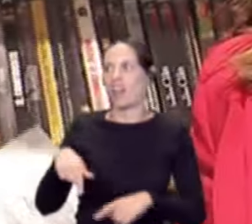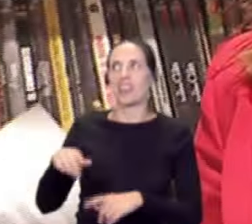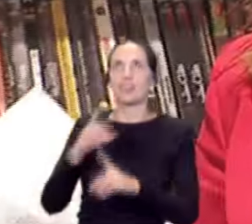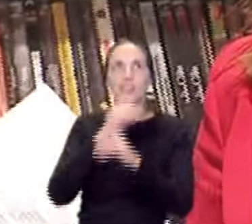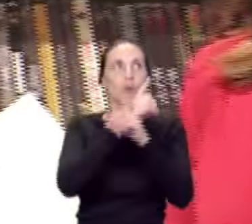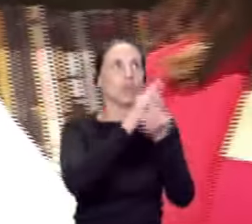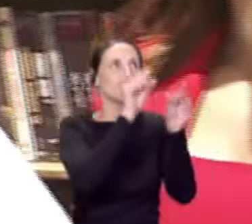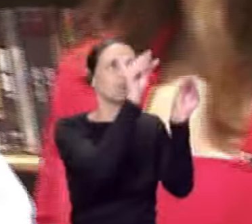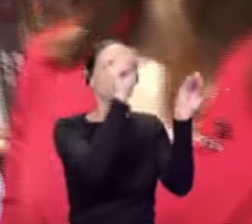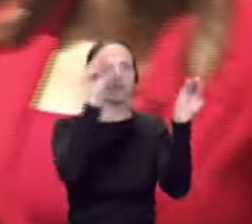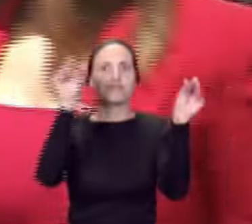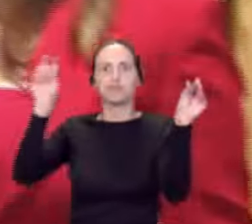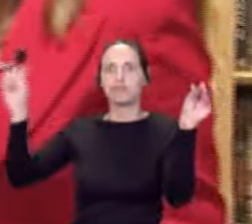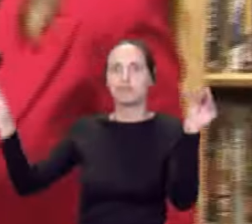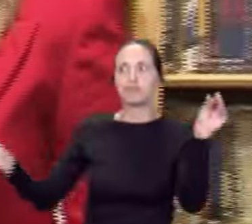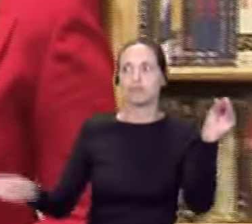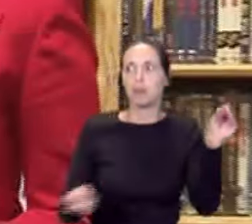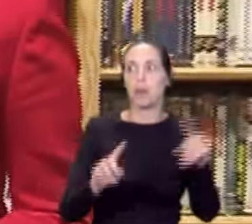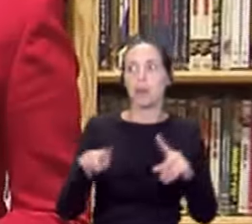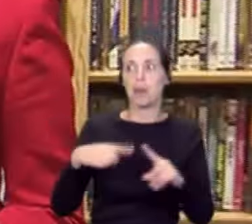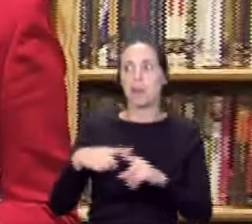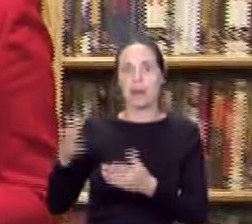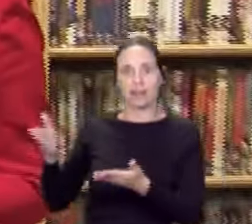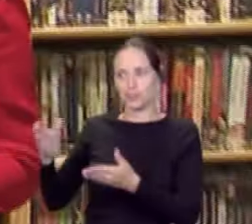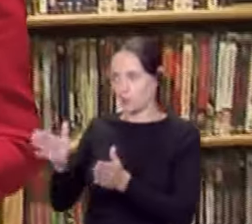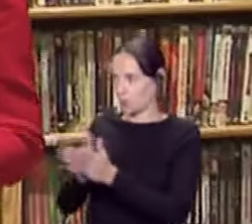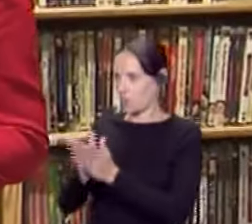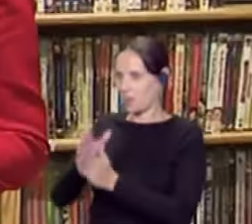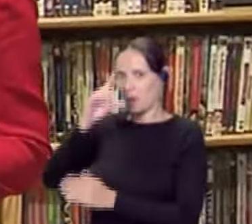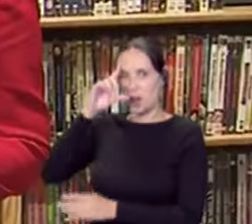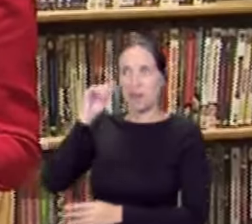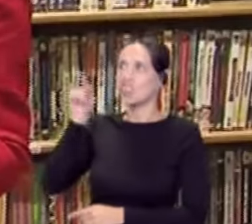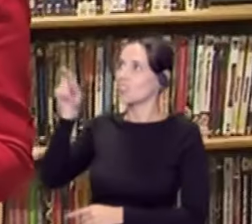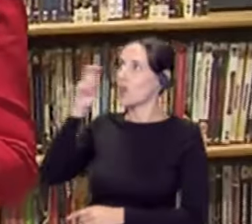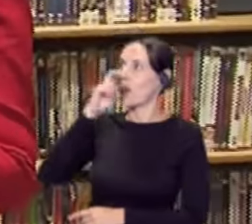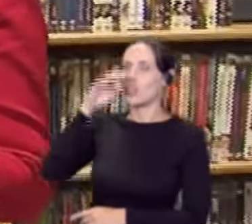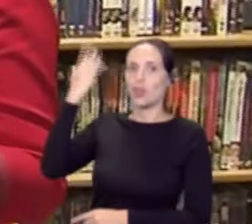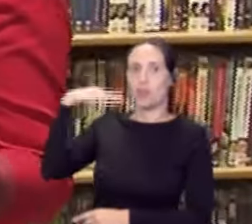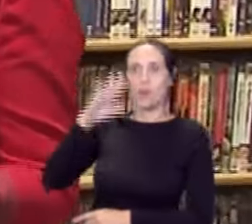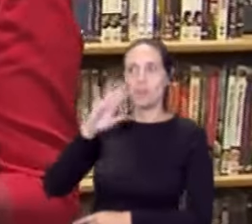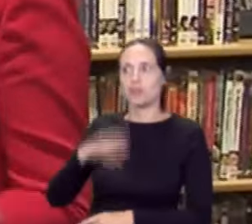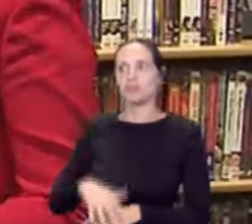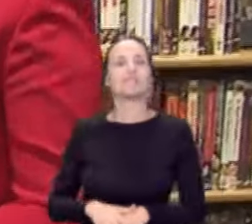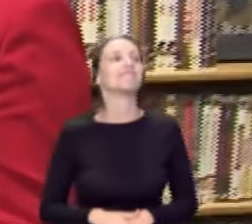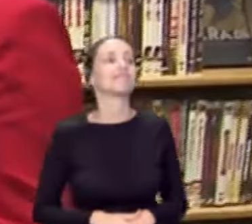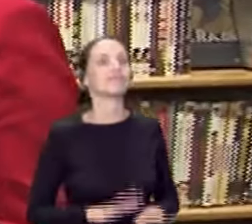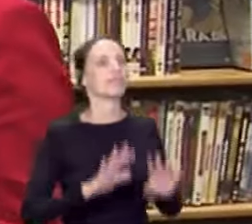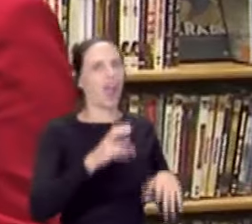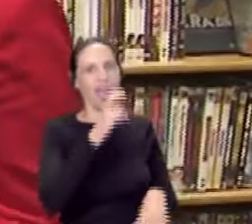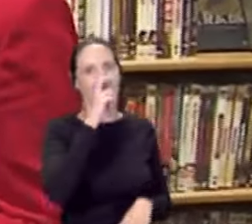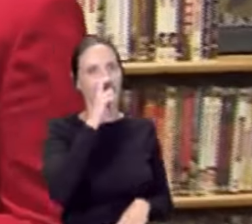lados. Matamorino, algo que hoy parece una reliquia del pasado. Efectivamente, pero bueno, no son una reliquia porque